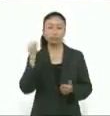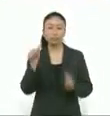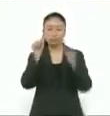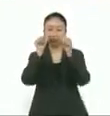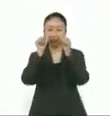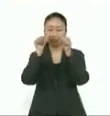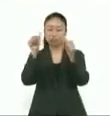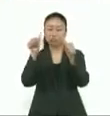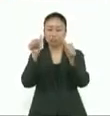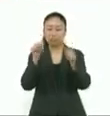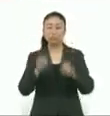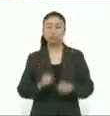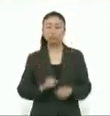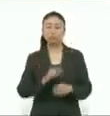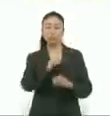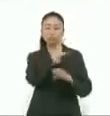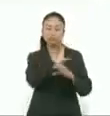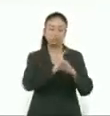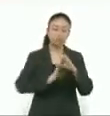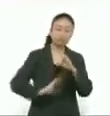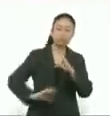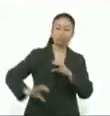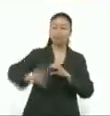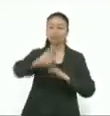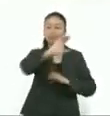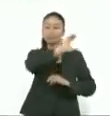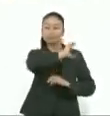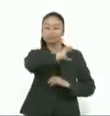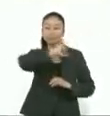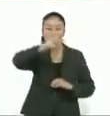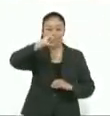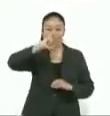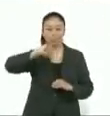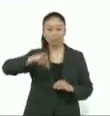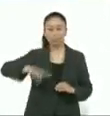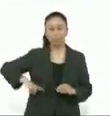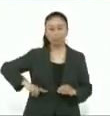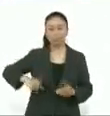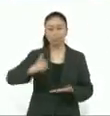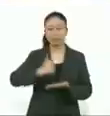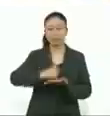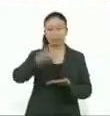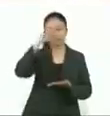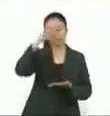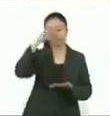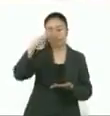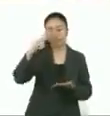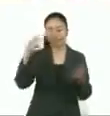de México, la doctora Claudia Sheinbaum Pardo.